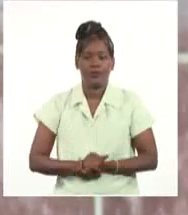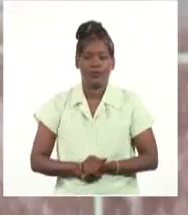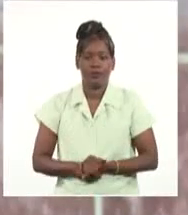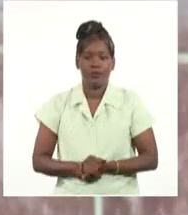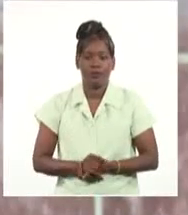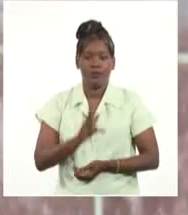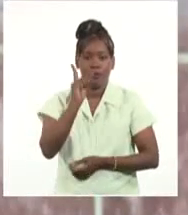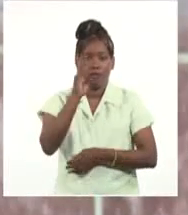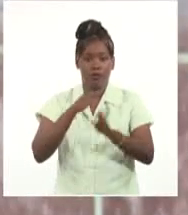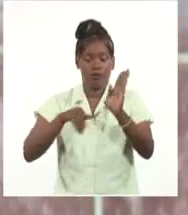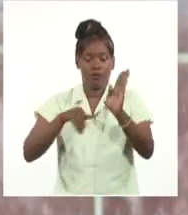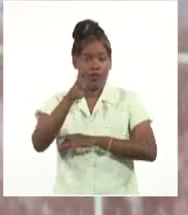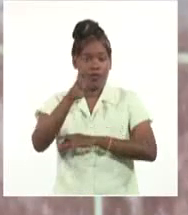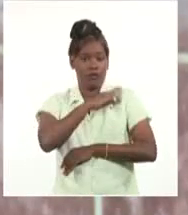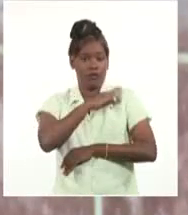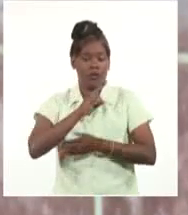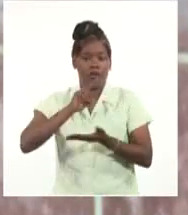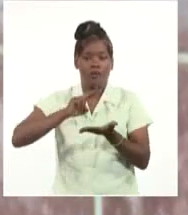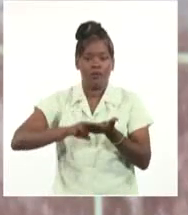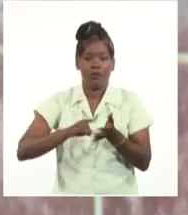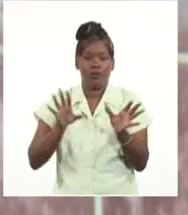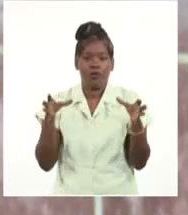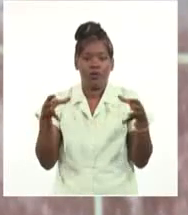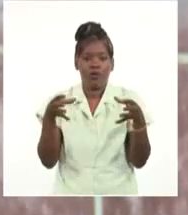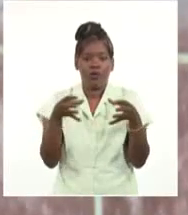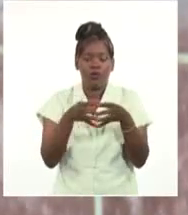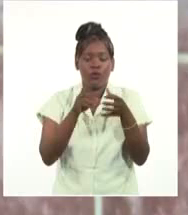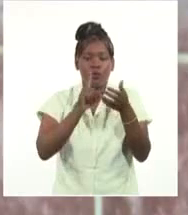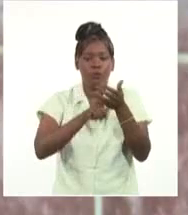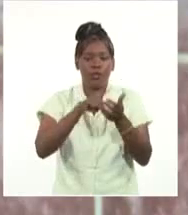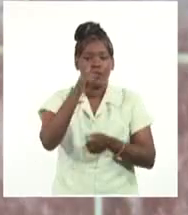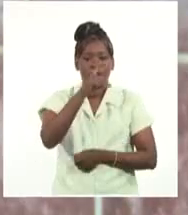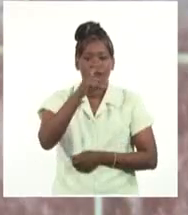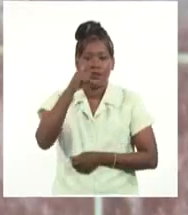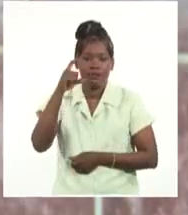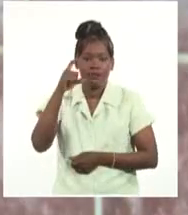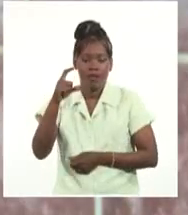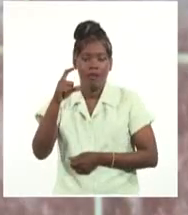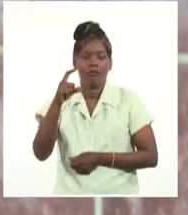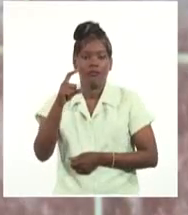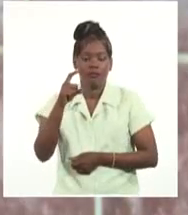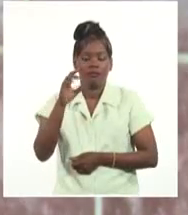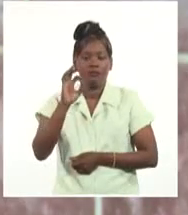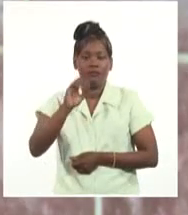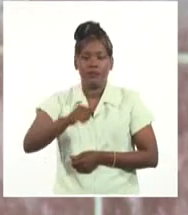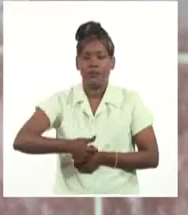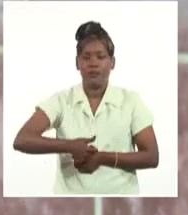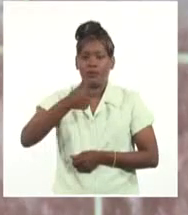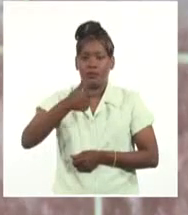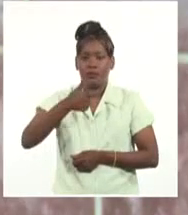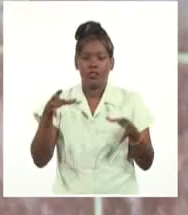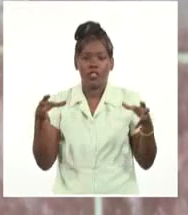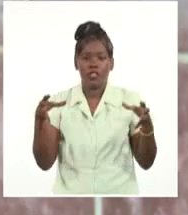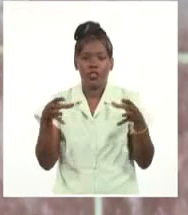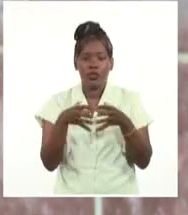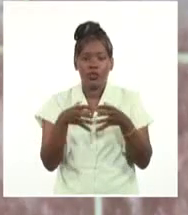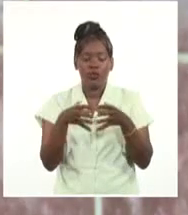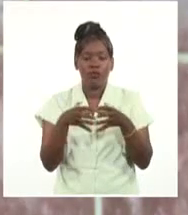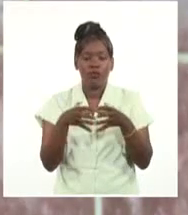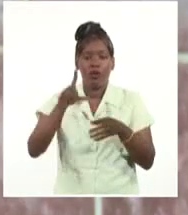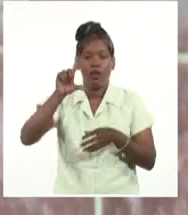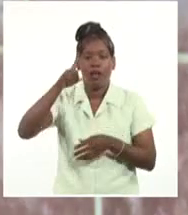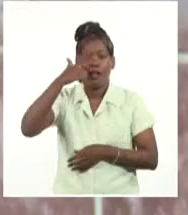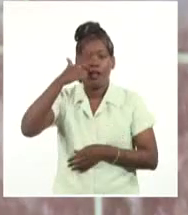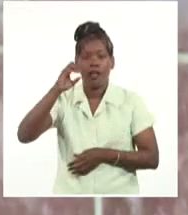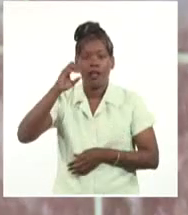Keu Bumpan, miembro del Comité Central del Partido Popular de Lao y presidenta de la Unión de Mujeres Laosianas, visitó la sede del